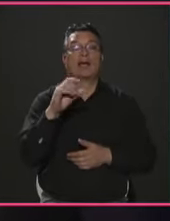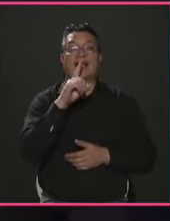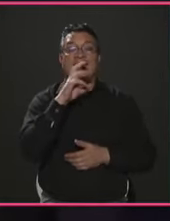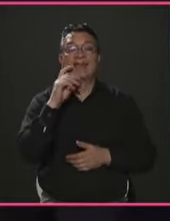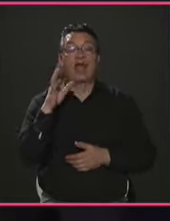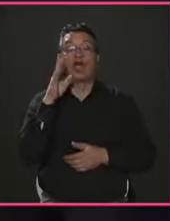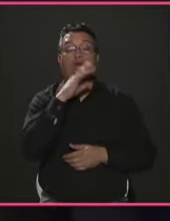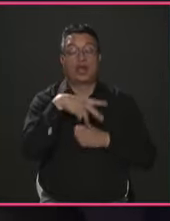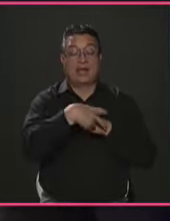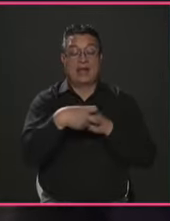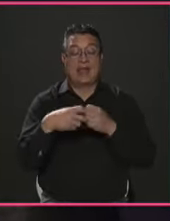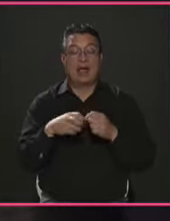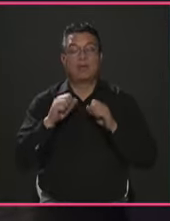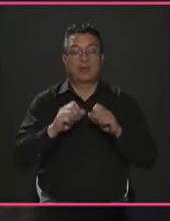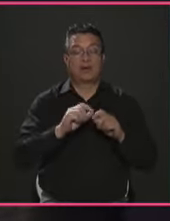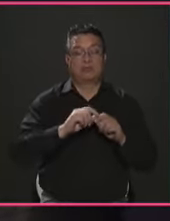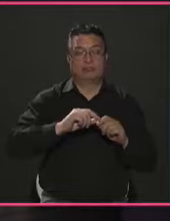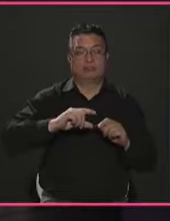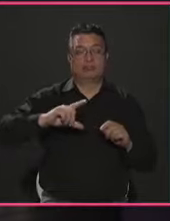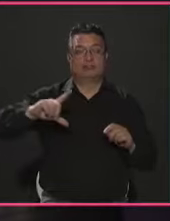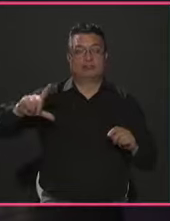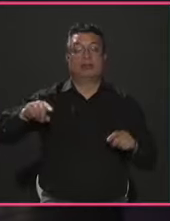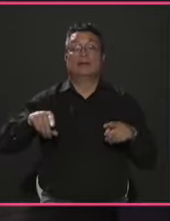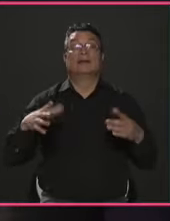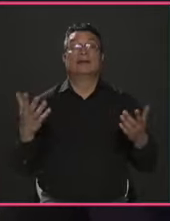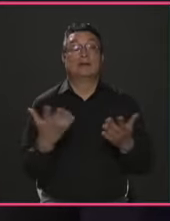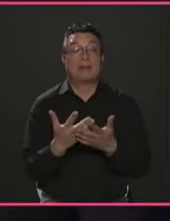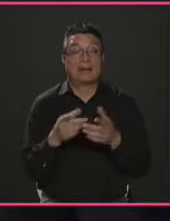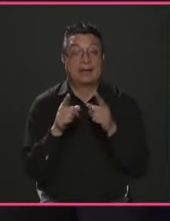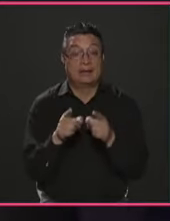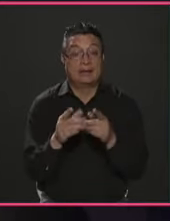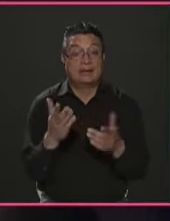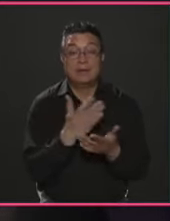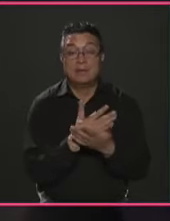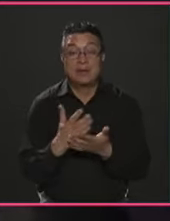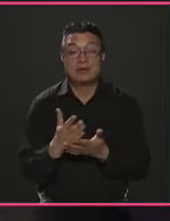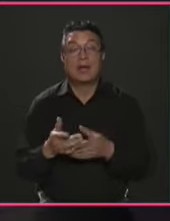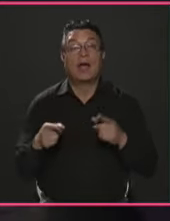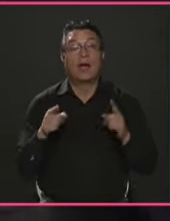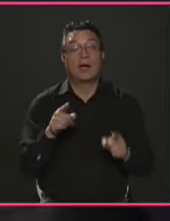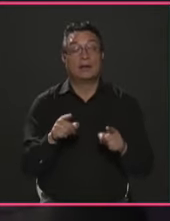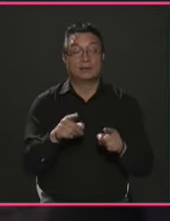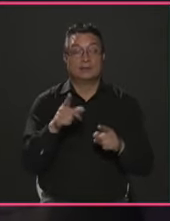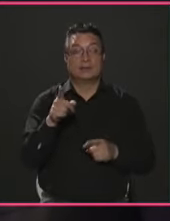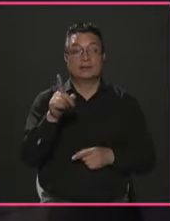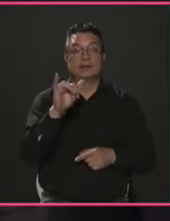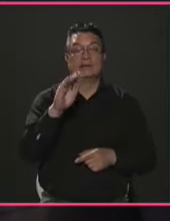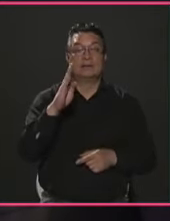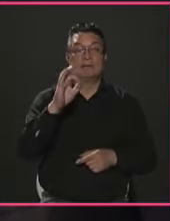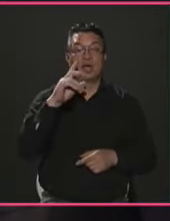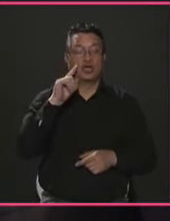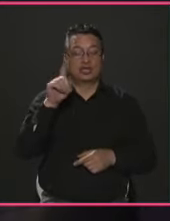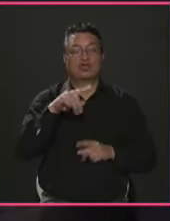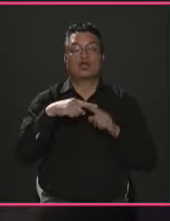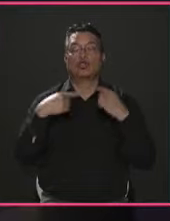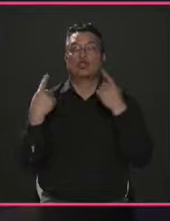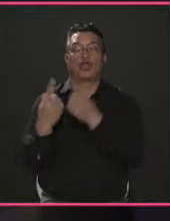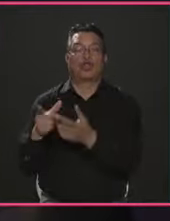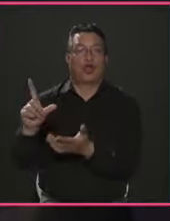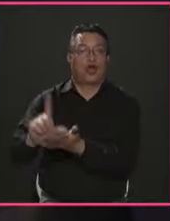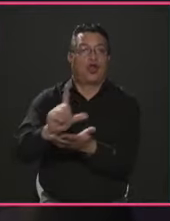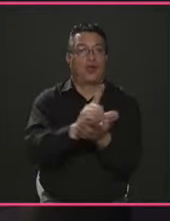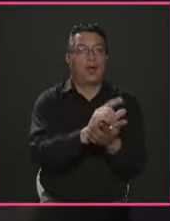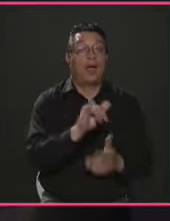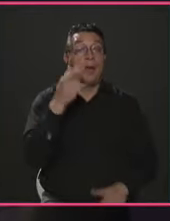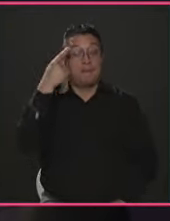naranja pueda crecer Así que finalmente lo que ocurre ahí es que esa simbiosis está en todas partes pero